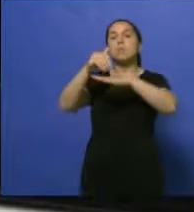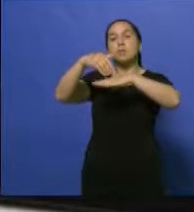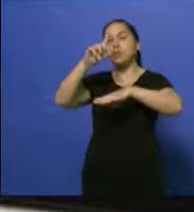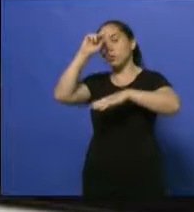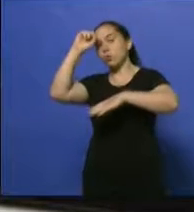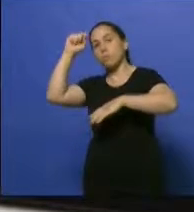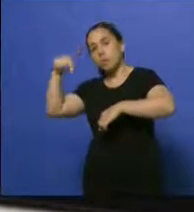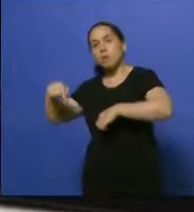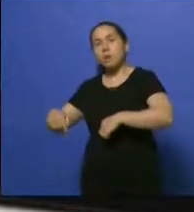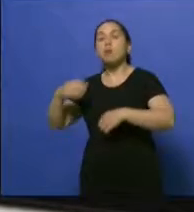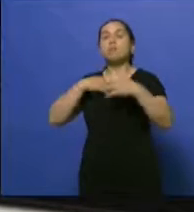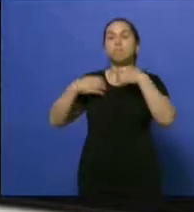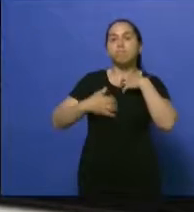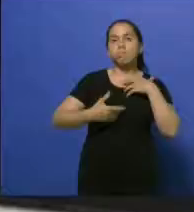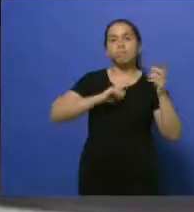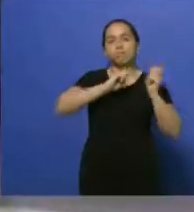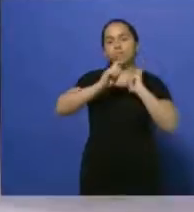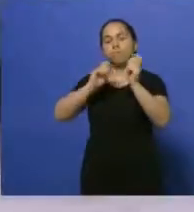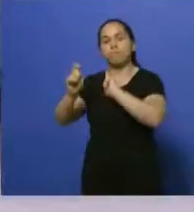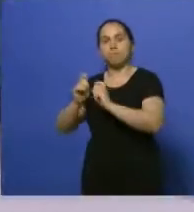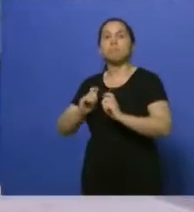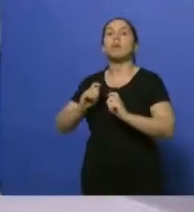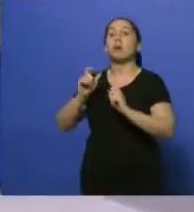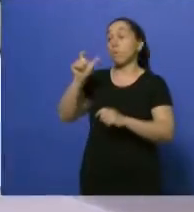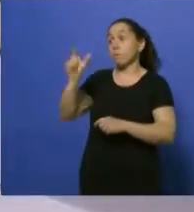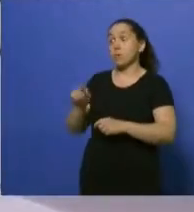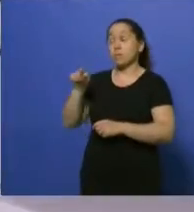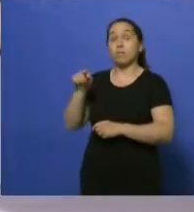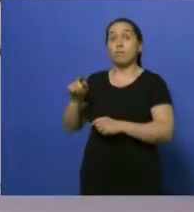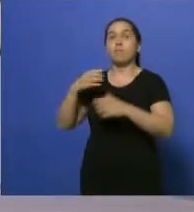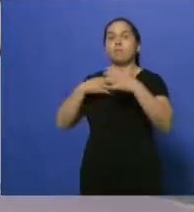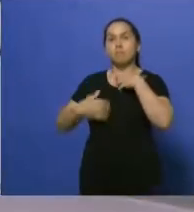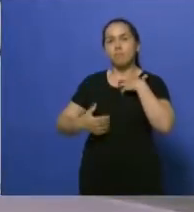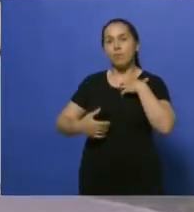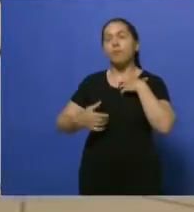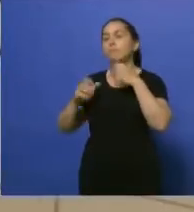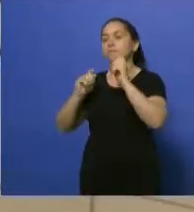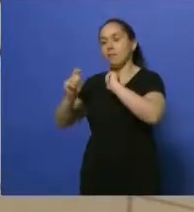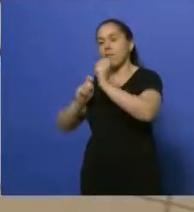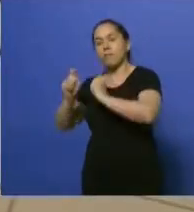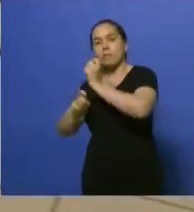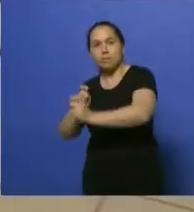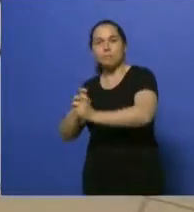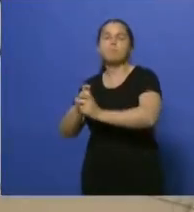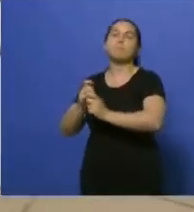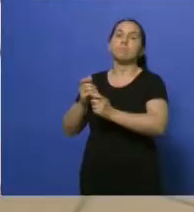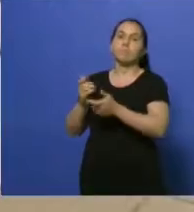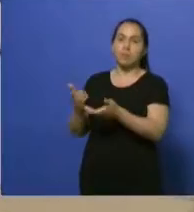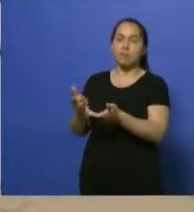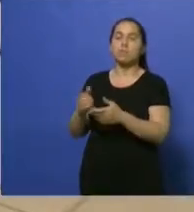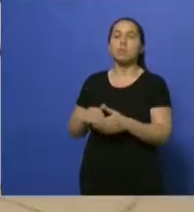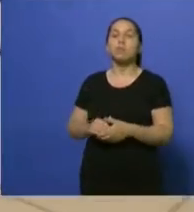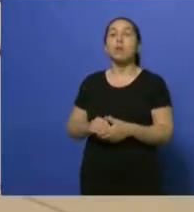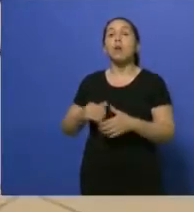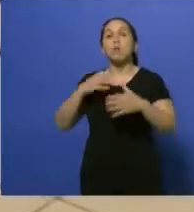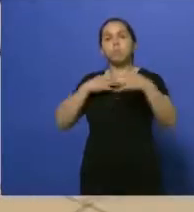una importante ablación de órganos a una persona fallecida. Una nueva ablación, como decíamos, múltiple,